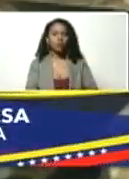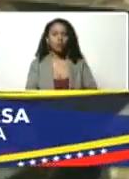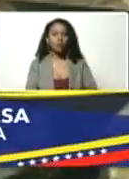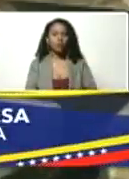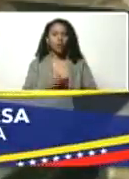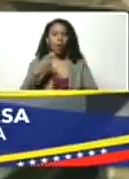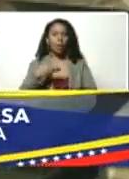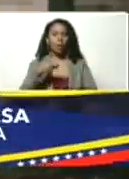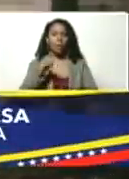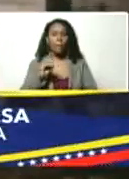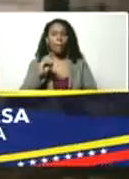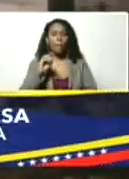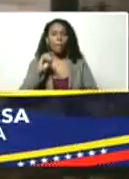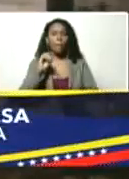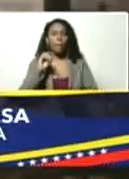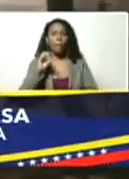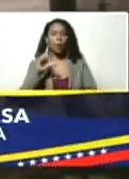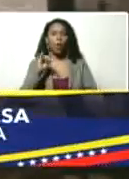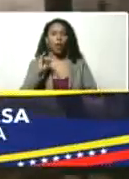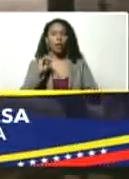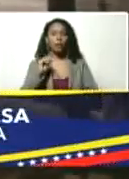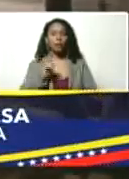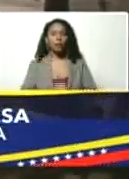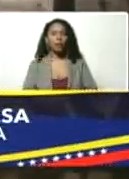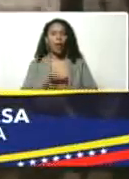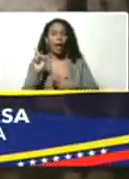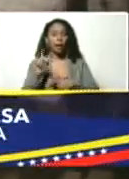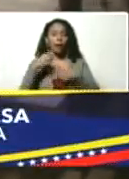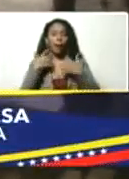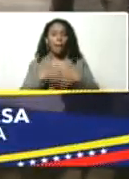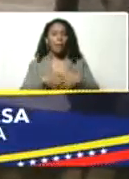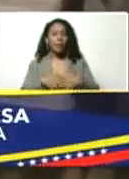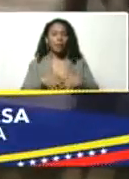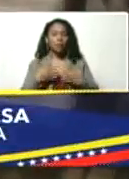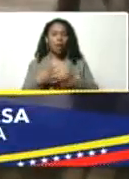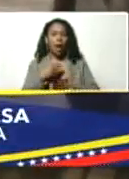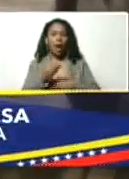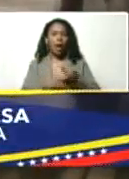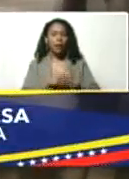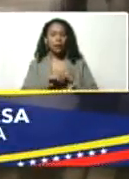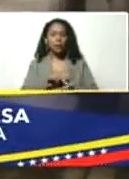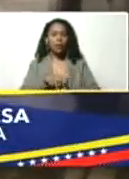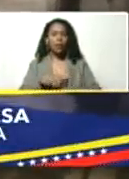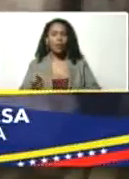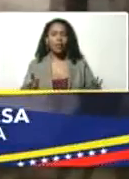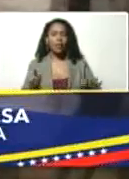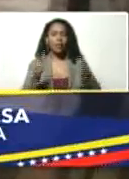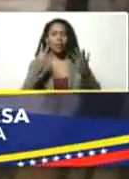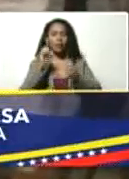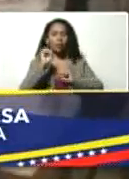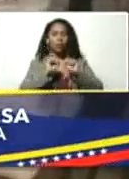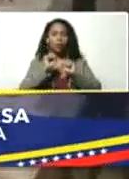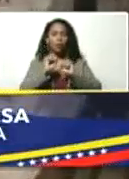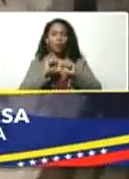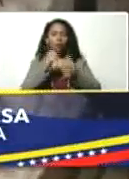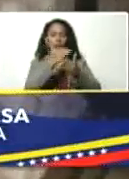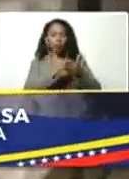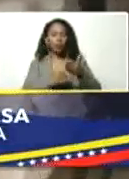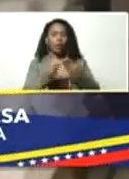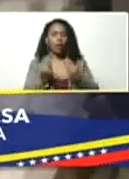polipropileno. Y es una de las empresas que forma parte del séptimo motor de la agenda